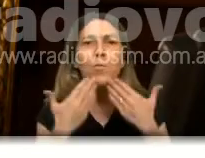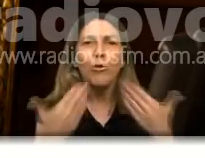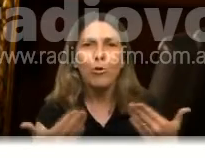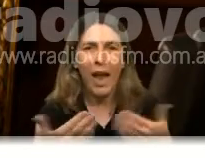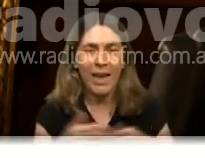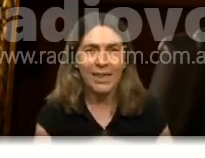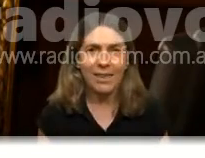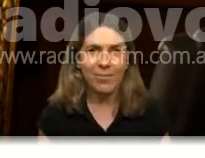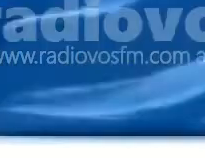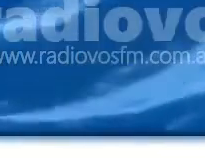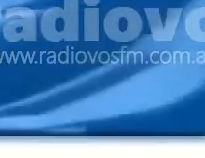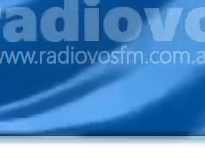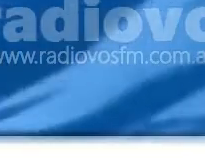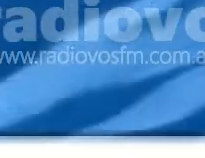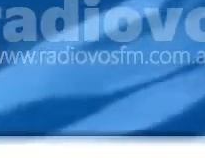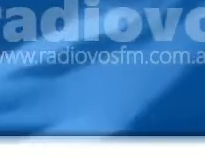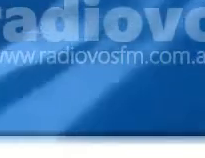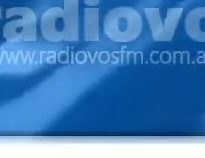gracias